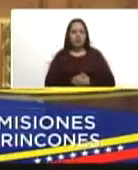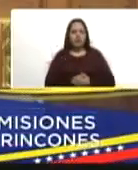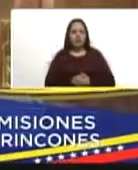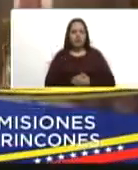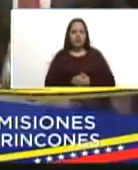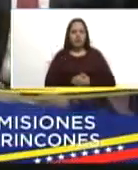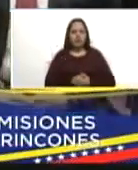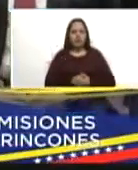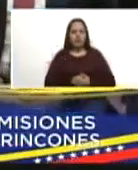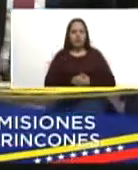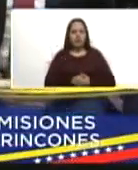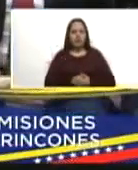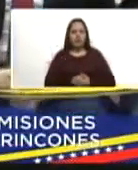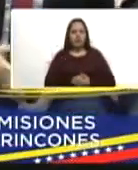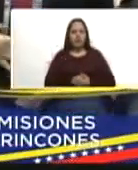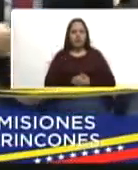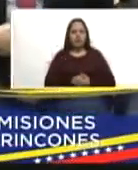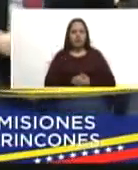nuil